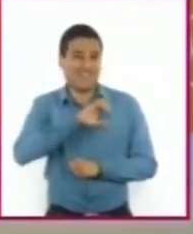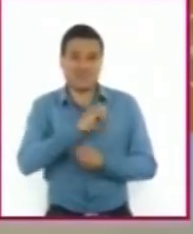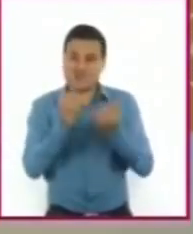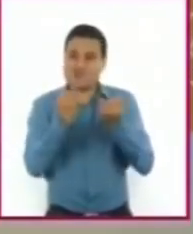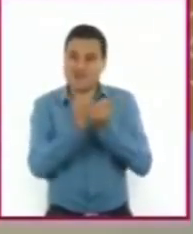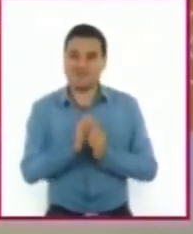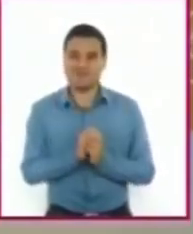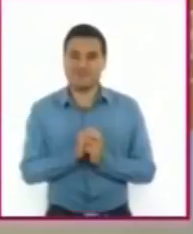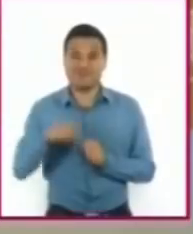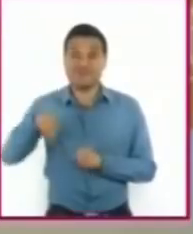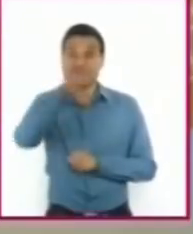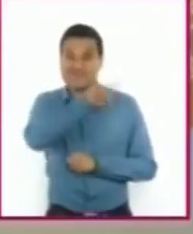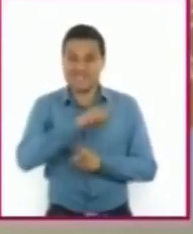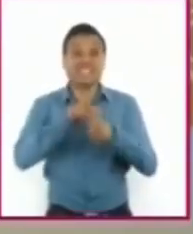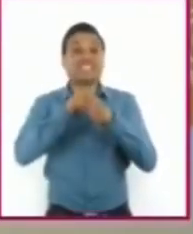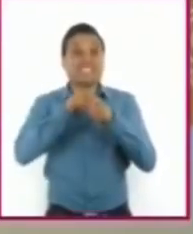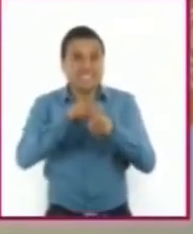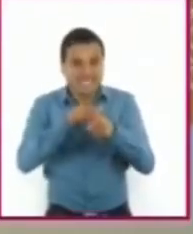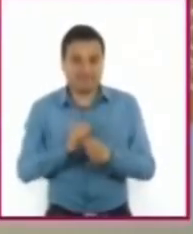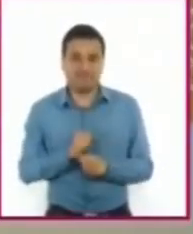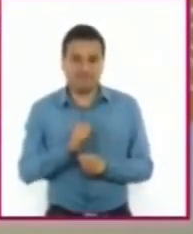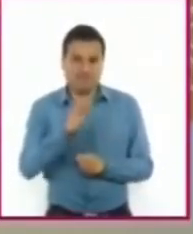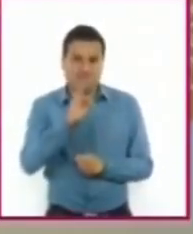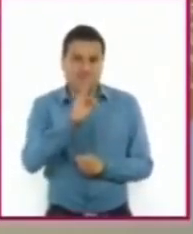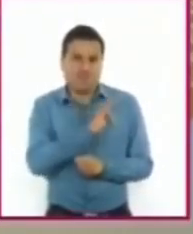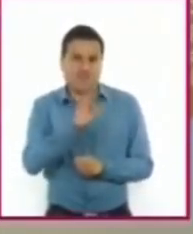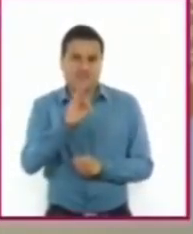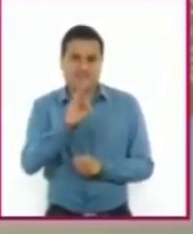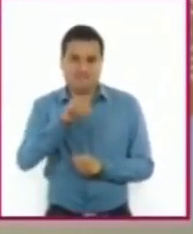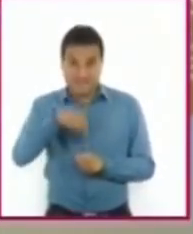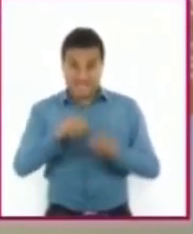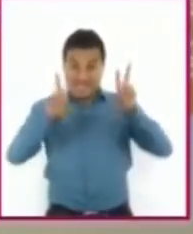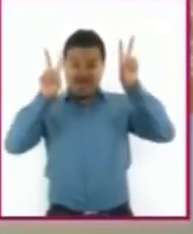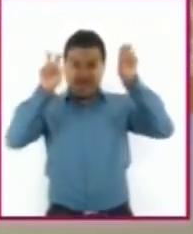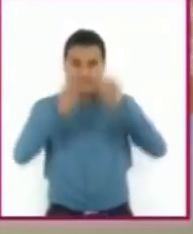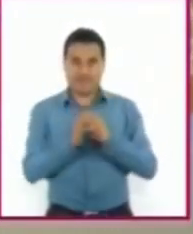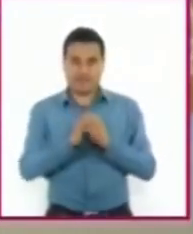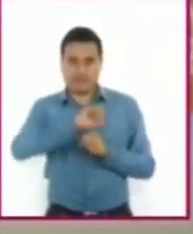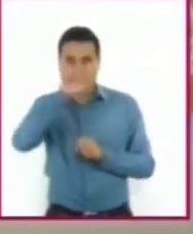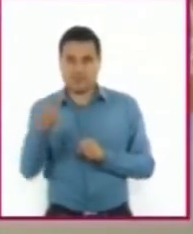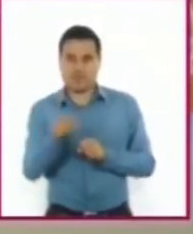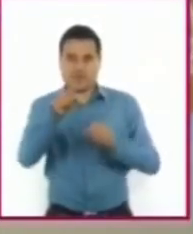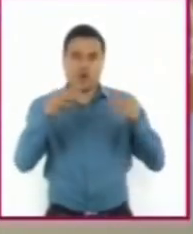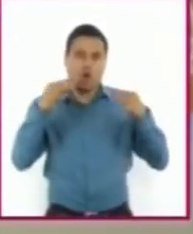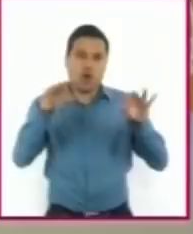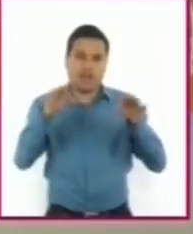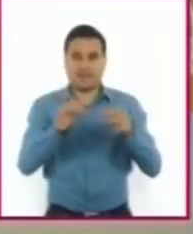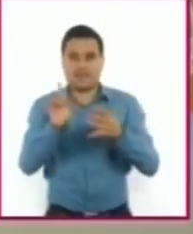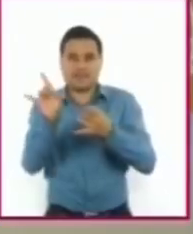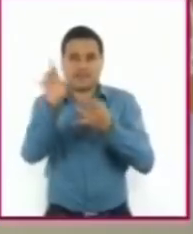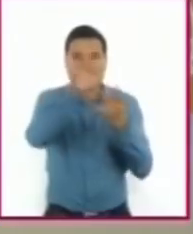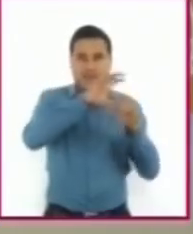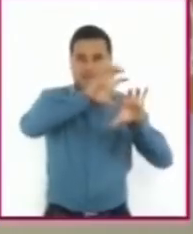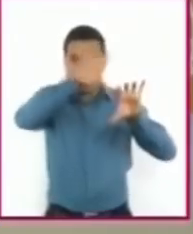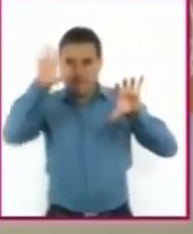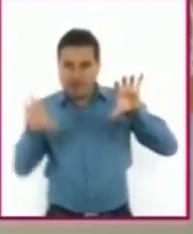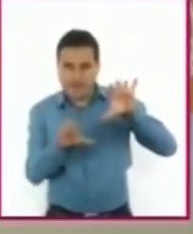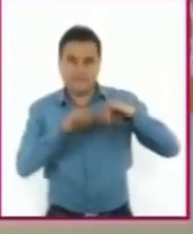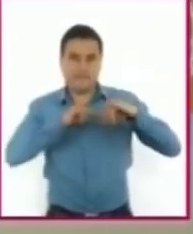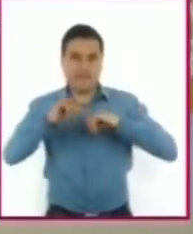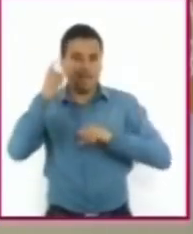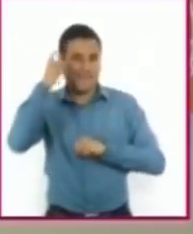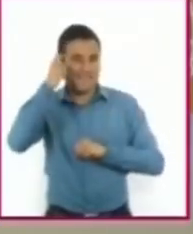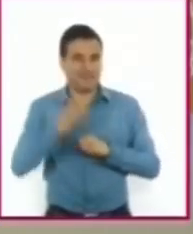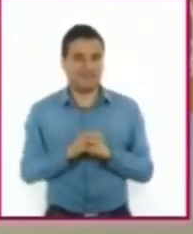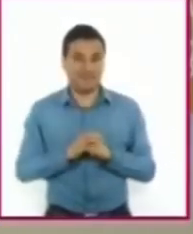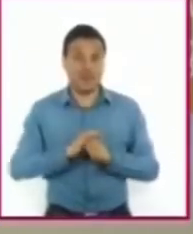los invitamos a que elaboren un mapa conceptual de lo aprendido en la clase de hoy sobre las interacciones. Los esperamos en la